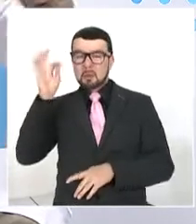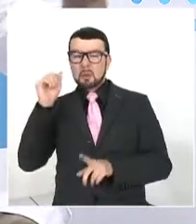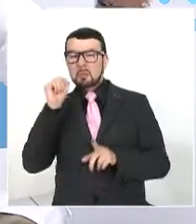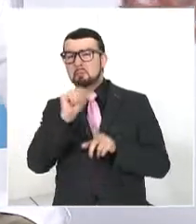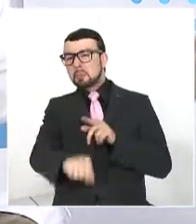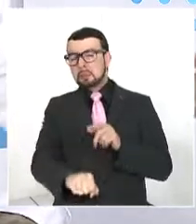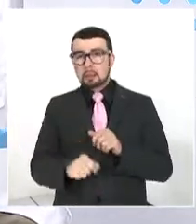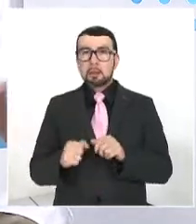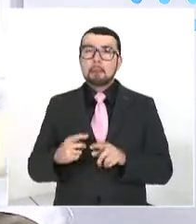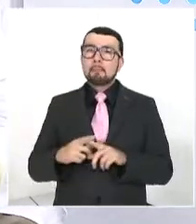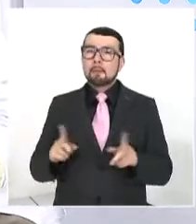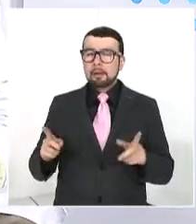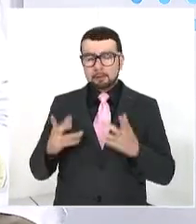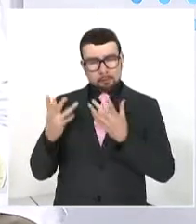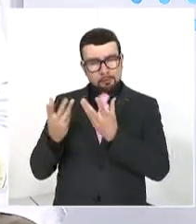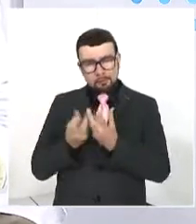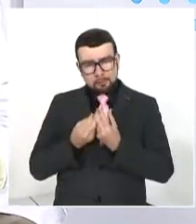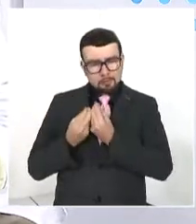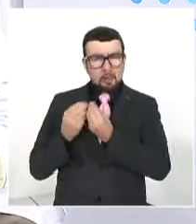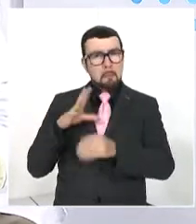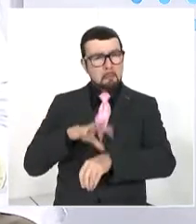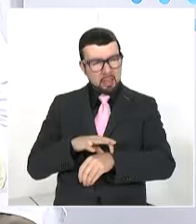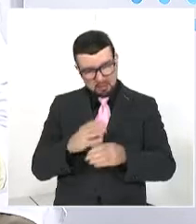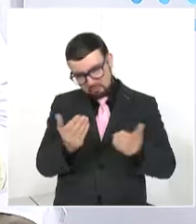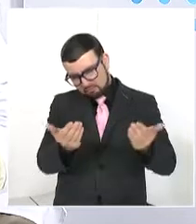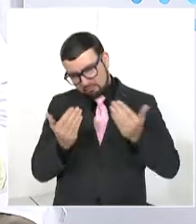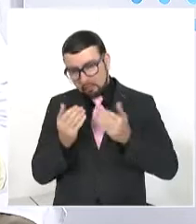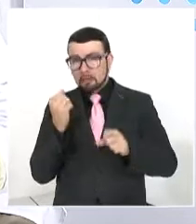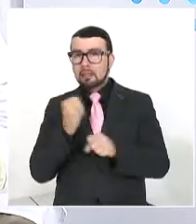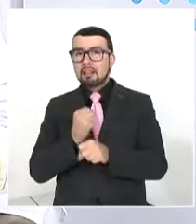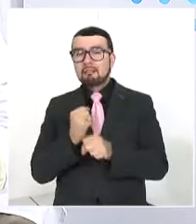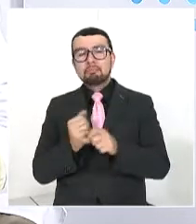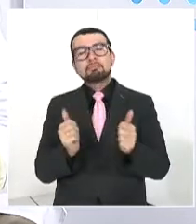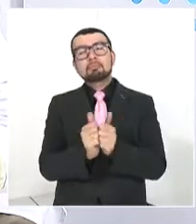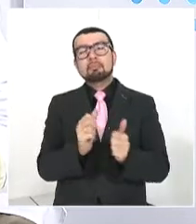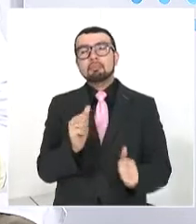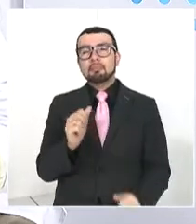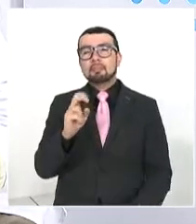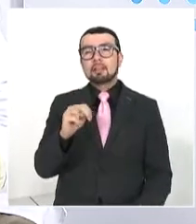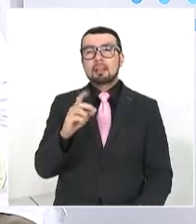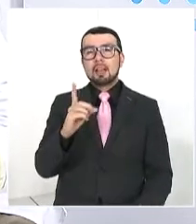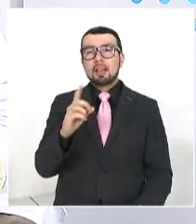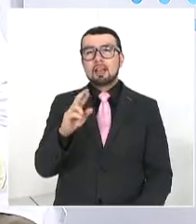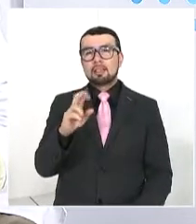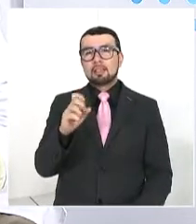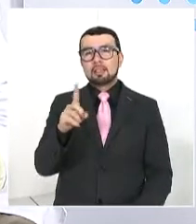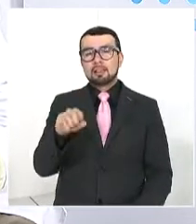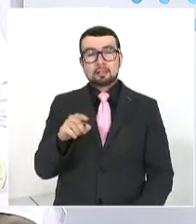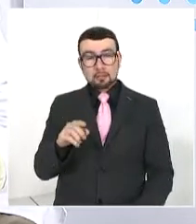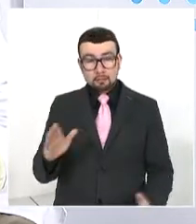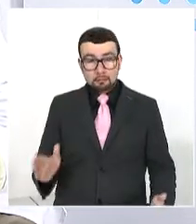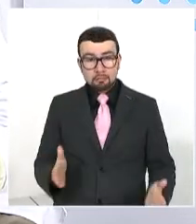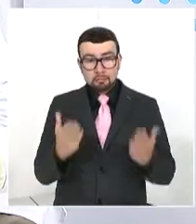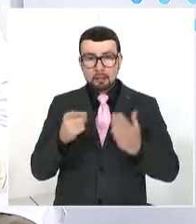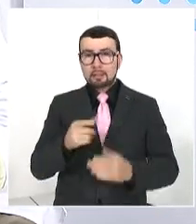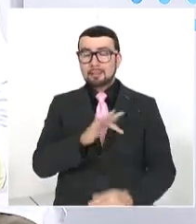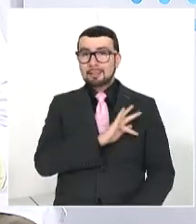afortunadamente con todo el equipo nuestro de médicos dijimos, vamos a trabajar con Andrés. Y empezamos a hacerle